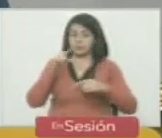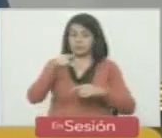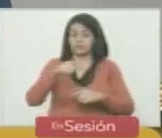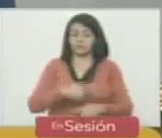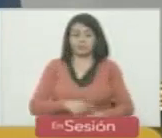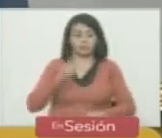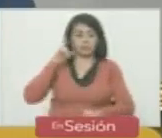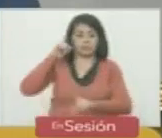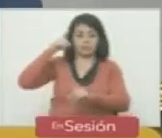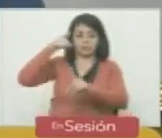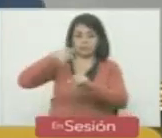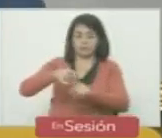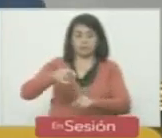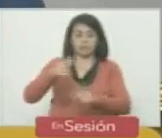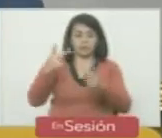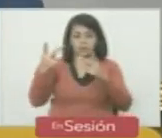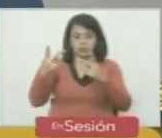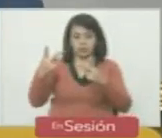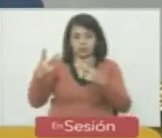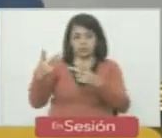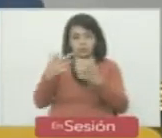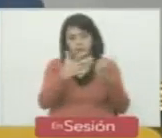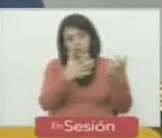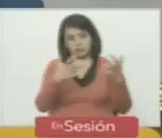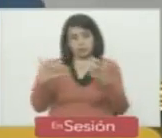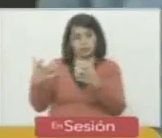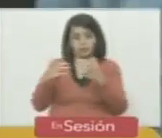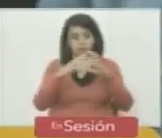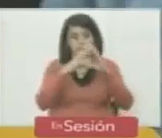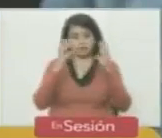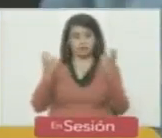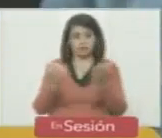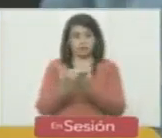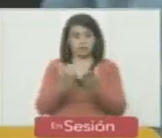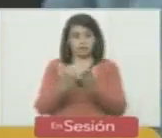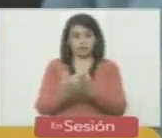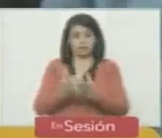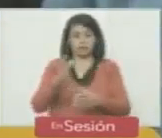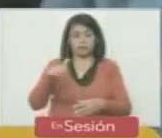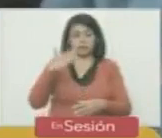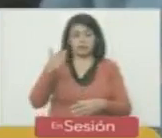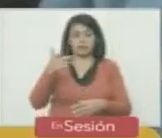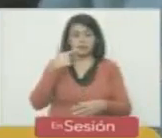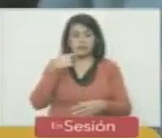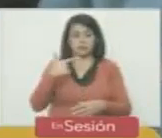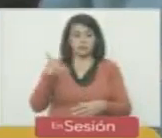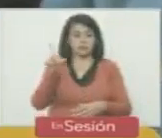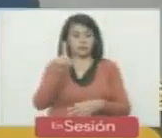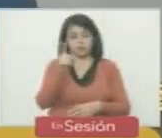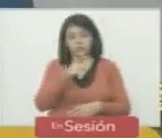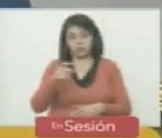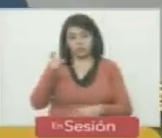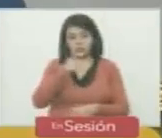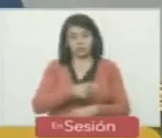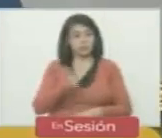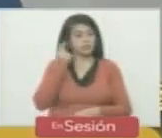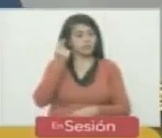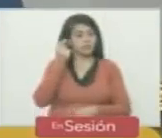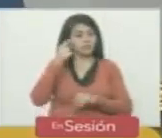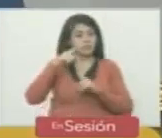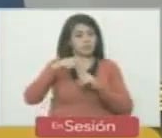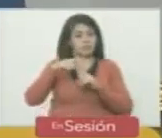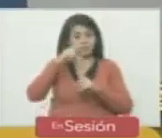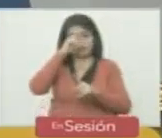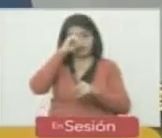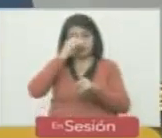el destino de la Segunda Guerra Mundial, cuando no se buscó ningún tipo de